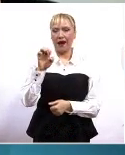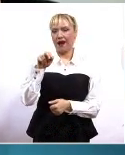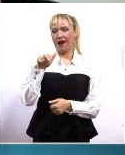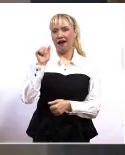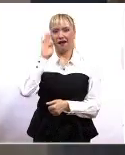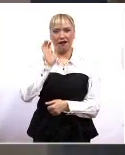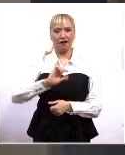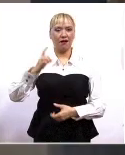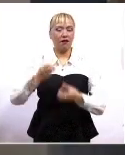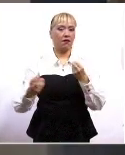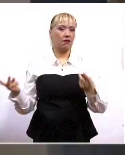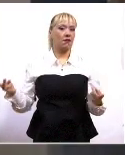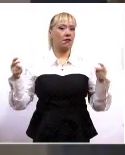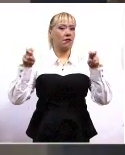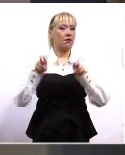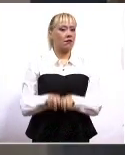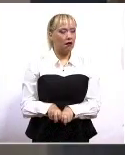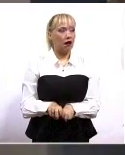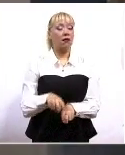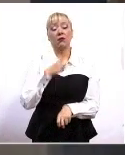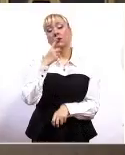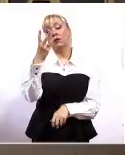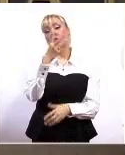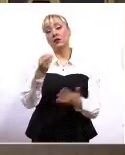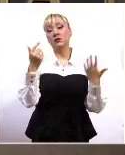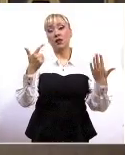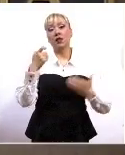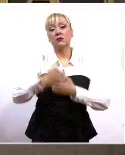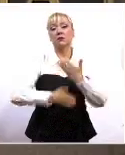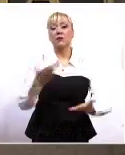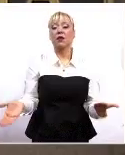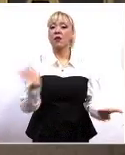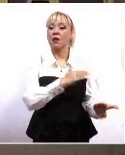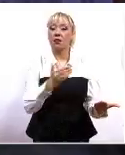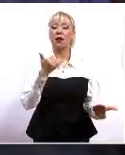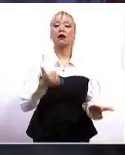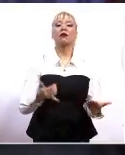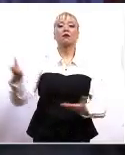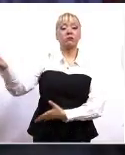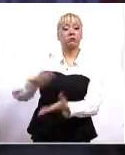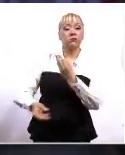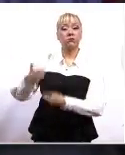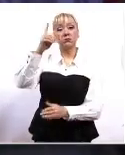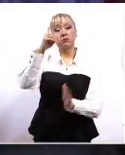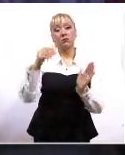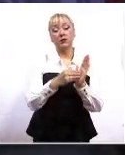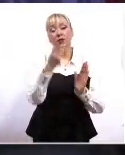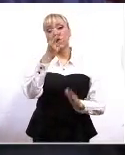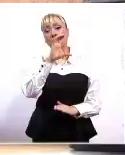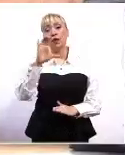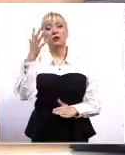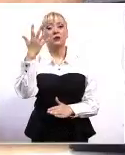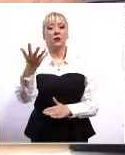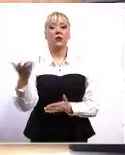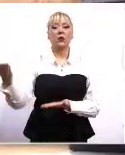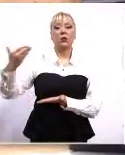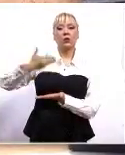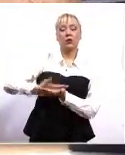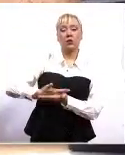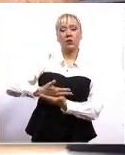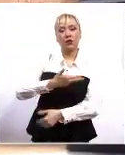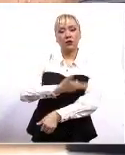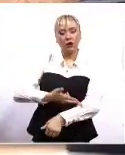Mena. Refirió que se formaron 307 expedientes y se recibieron un total de 1.305 promociones, de las